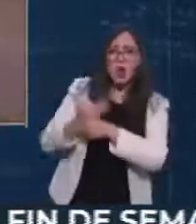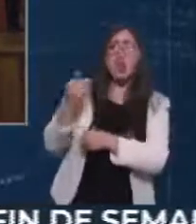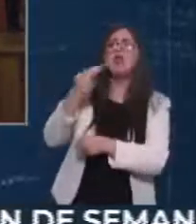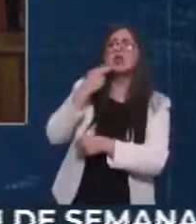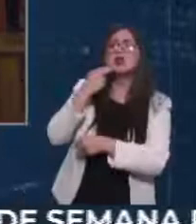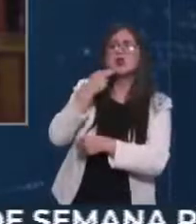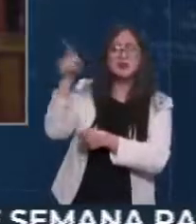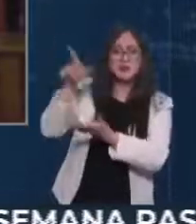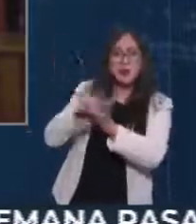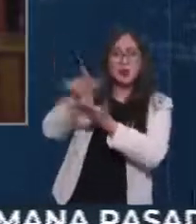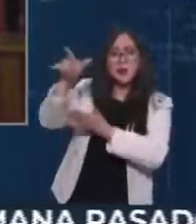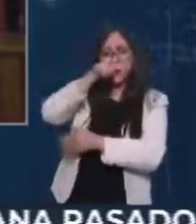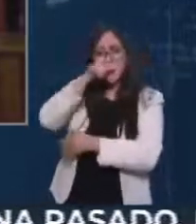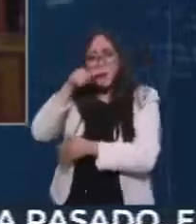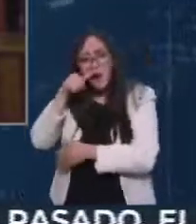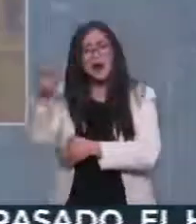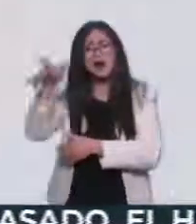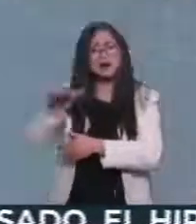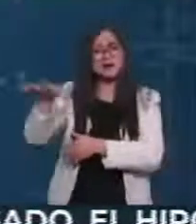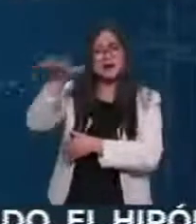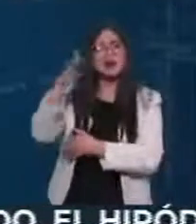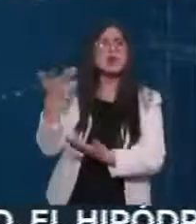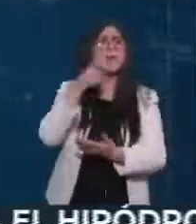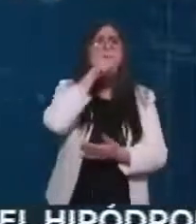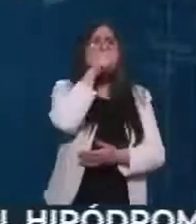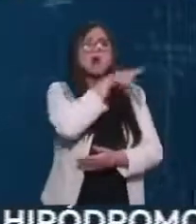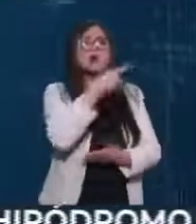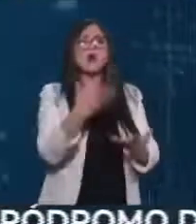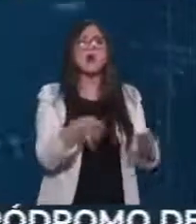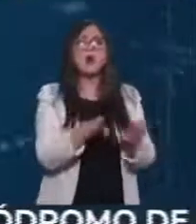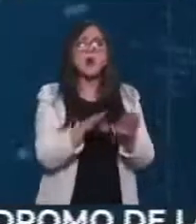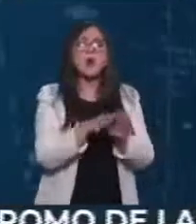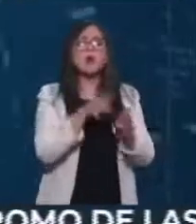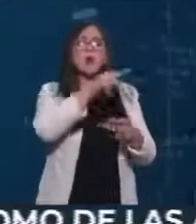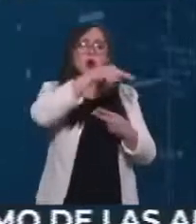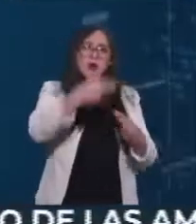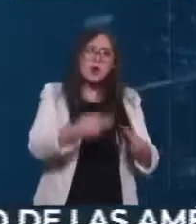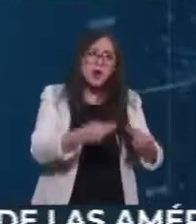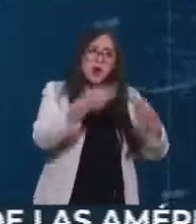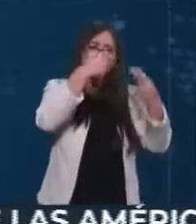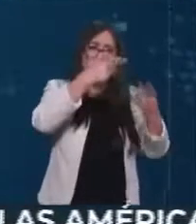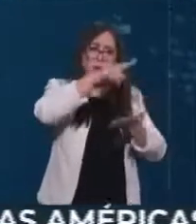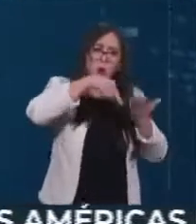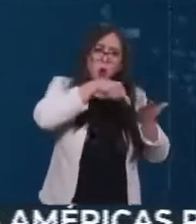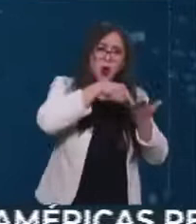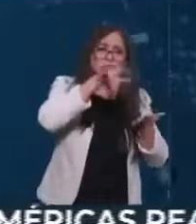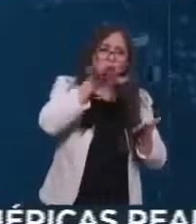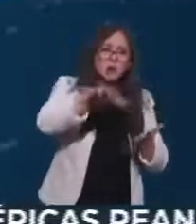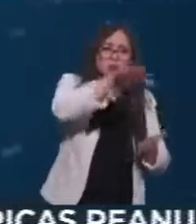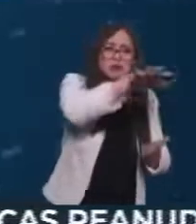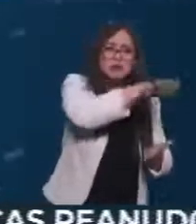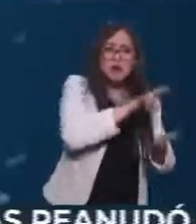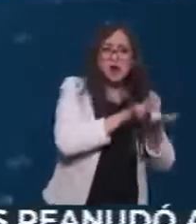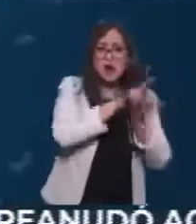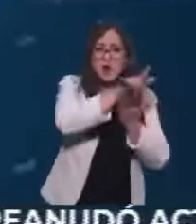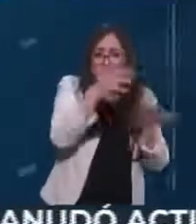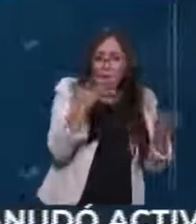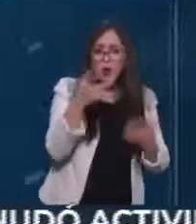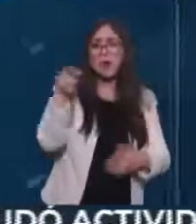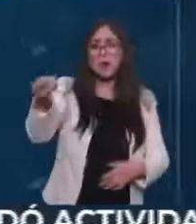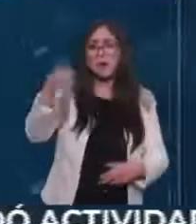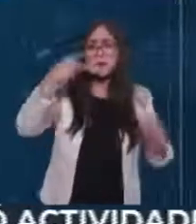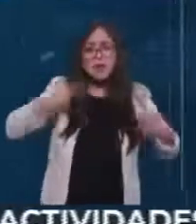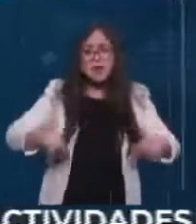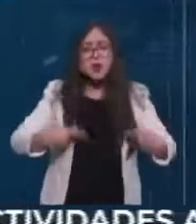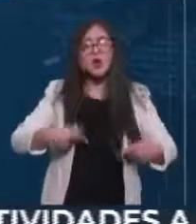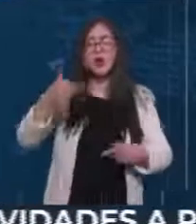y otra serie de cuestiones que están ahí de por medio, como la comercialización de los lugares del aeropuerto, ¿no? Entonces, tenemos que tener cuidado de cómo